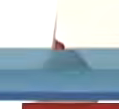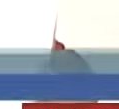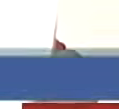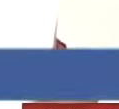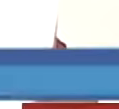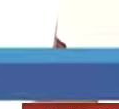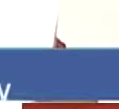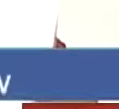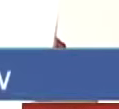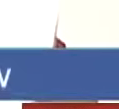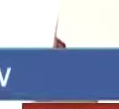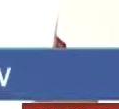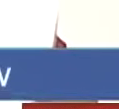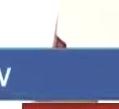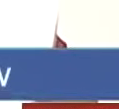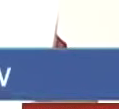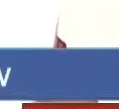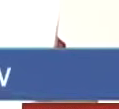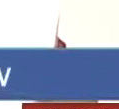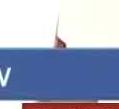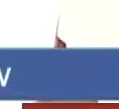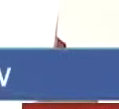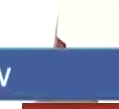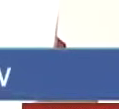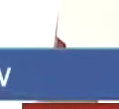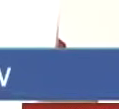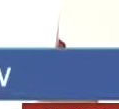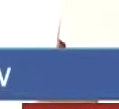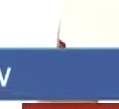97,34%. Respuesta no,